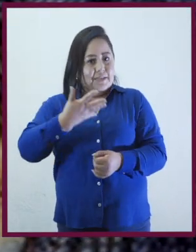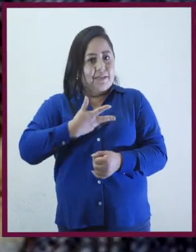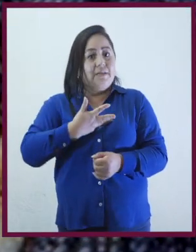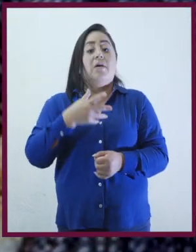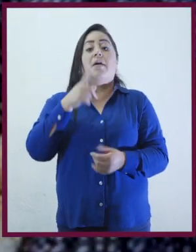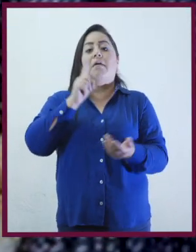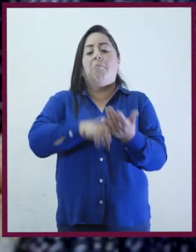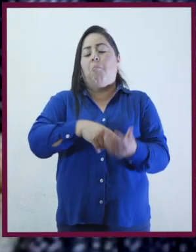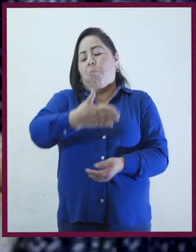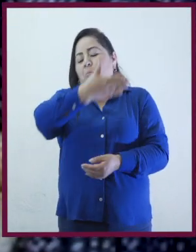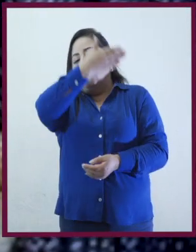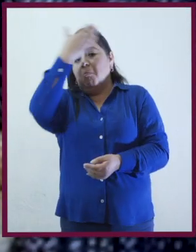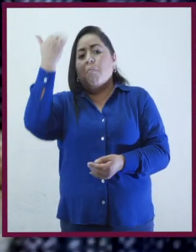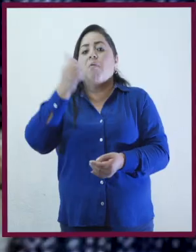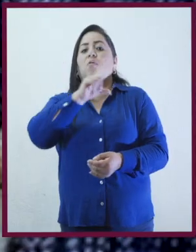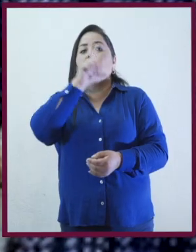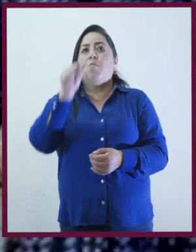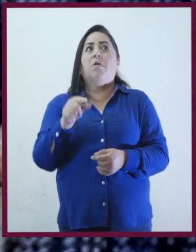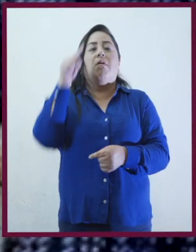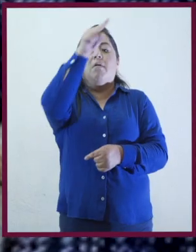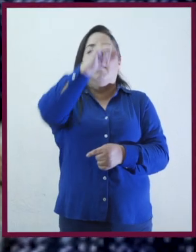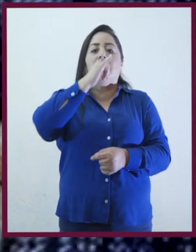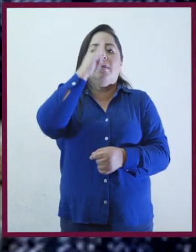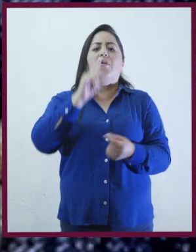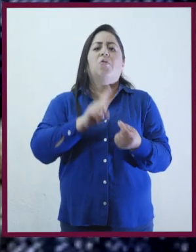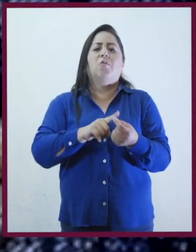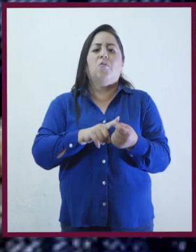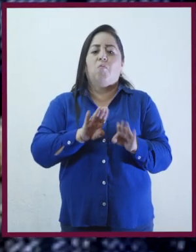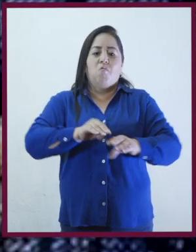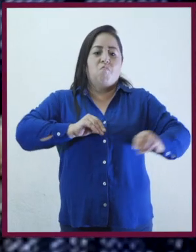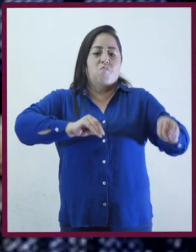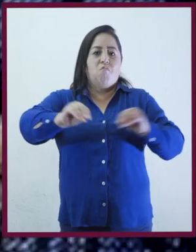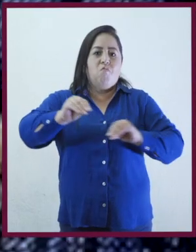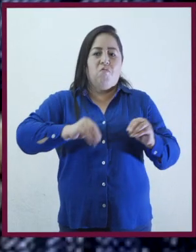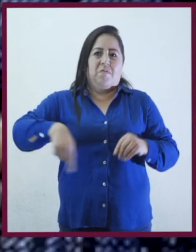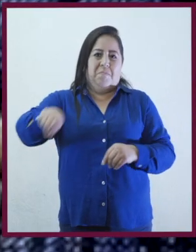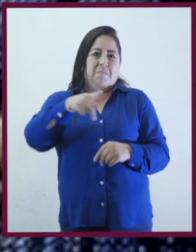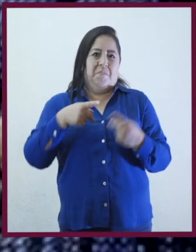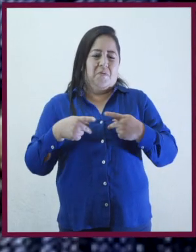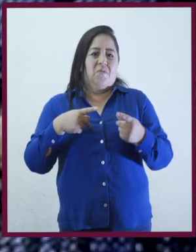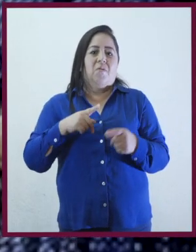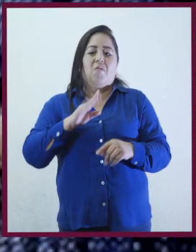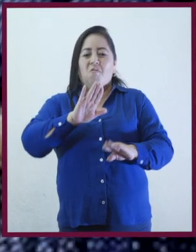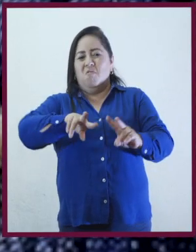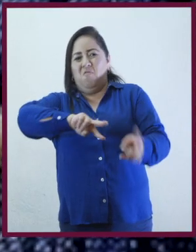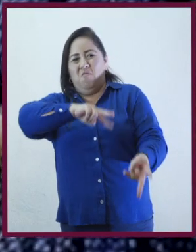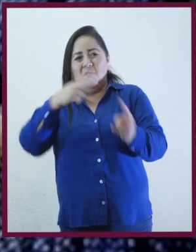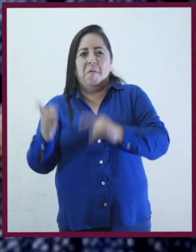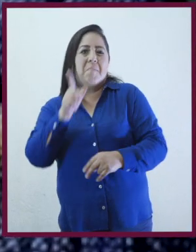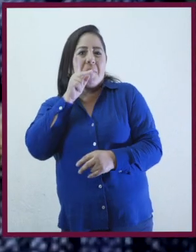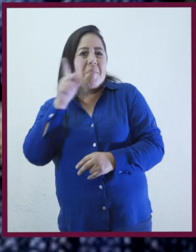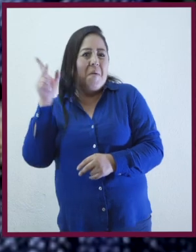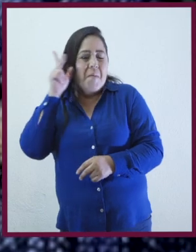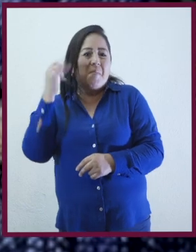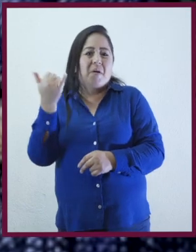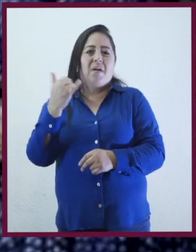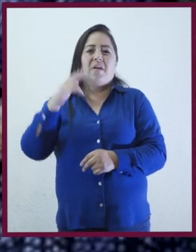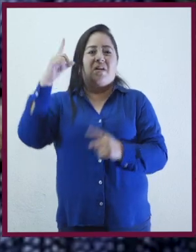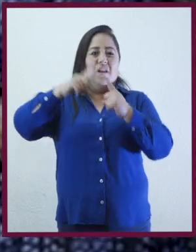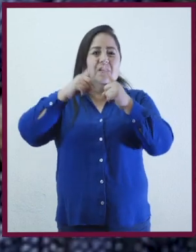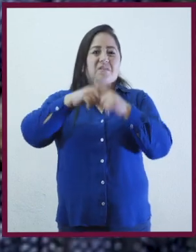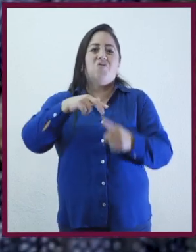La incredulidad había llegado a Italia por influencia de movimientos reformistas contrarios al Papa y a la Iglesia en